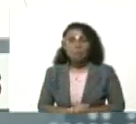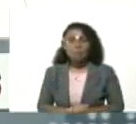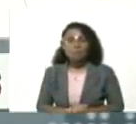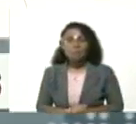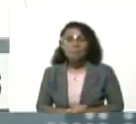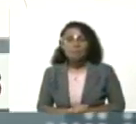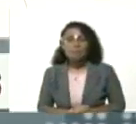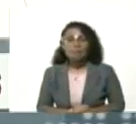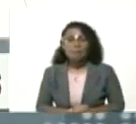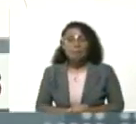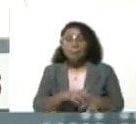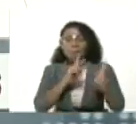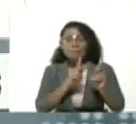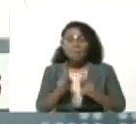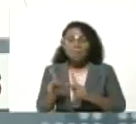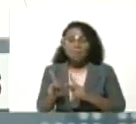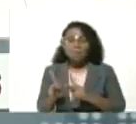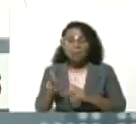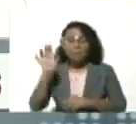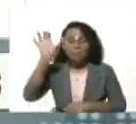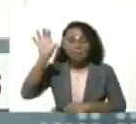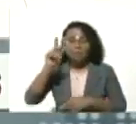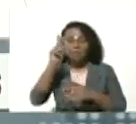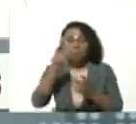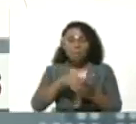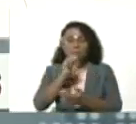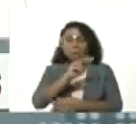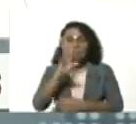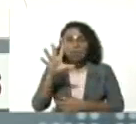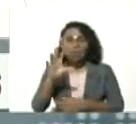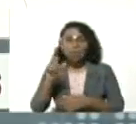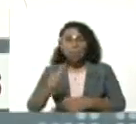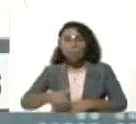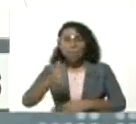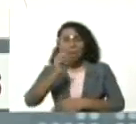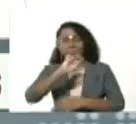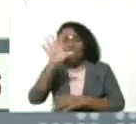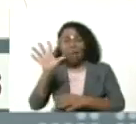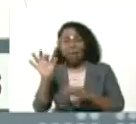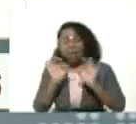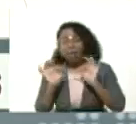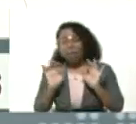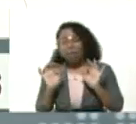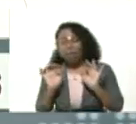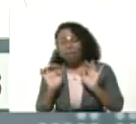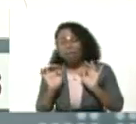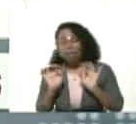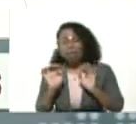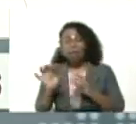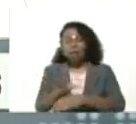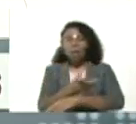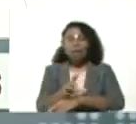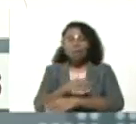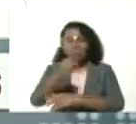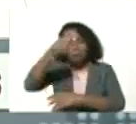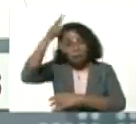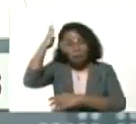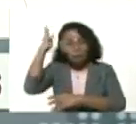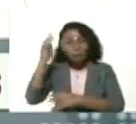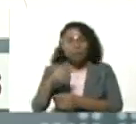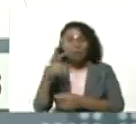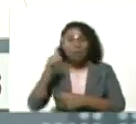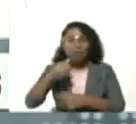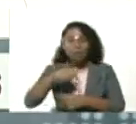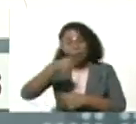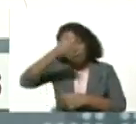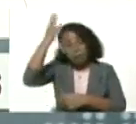Plan de la Patria 2025, más claro, no canta un gallo, pues. Aquí está el gallo, este